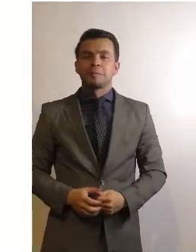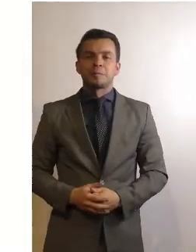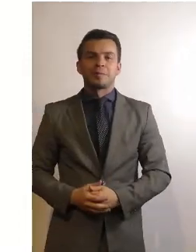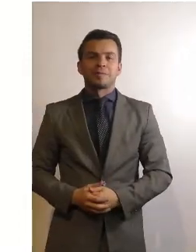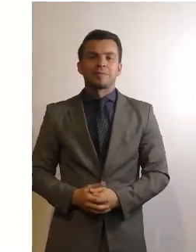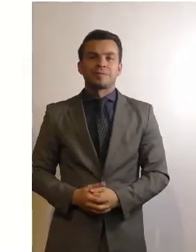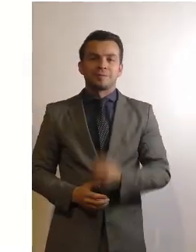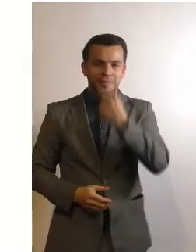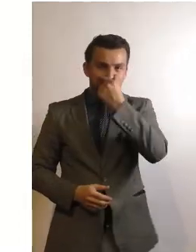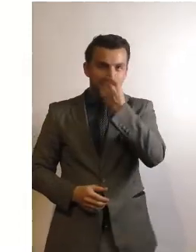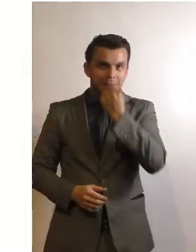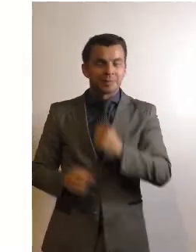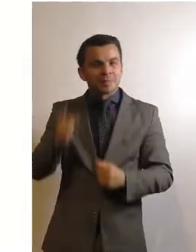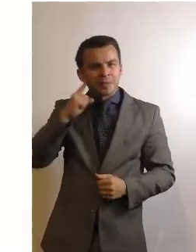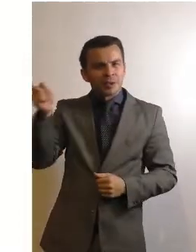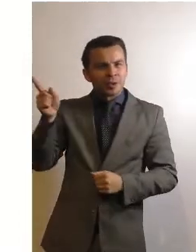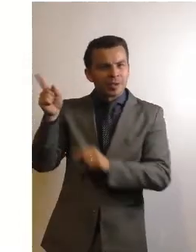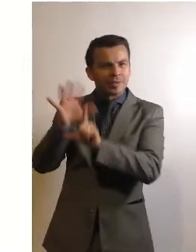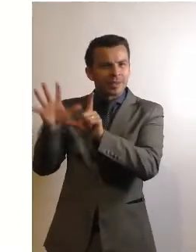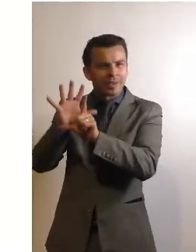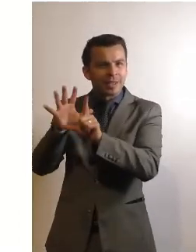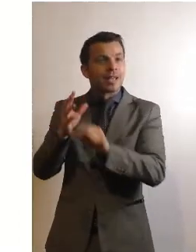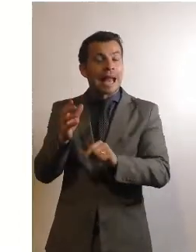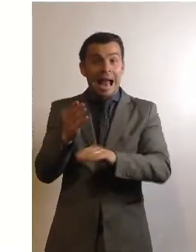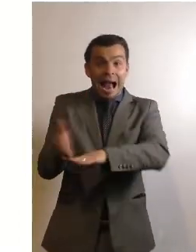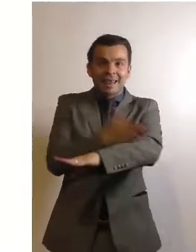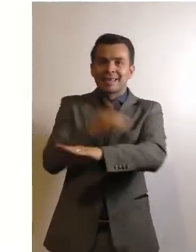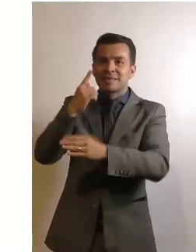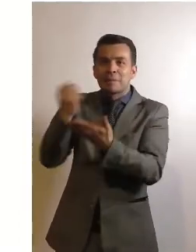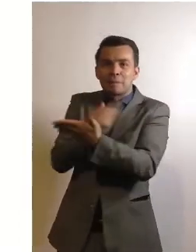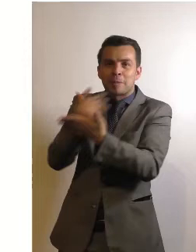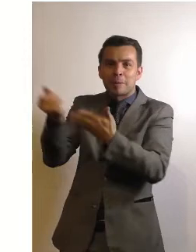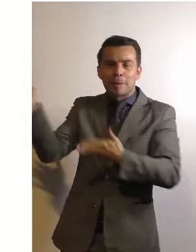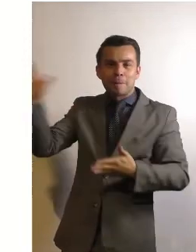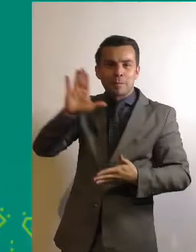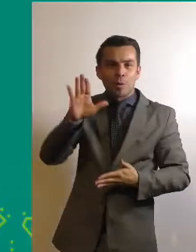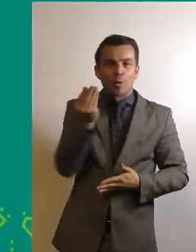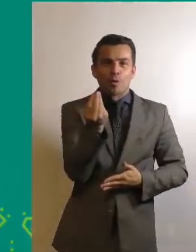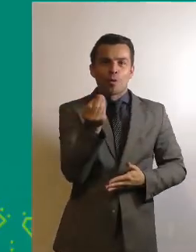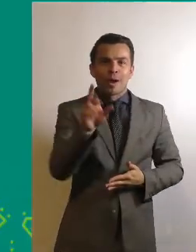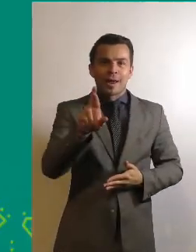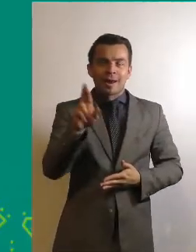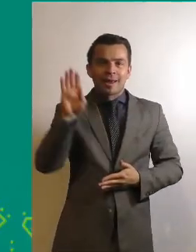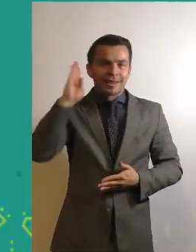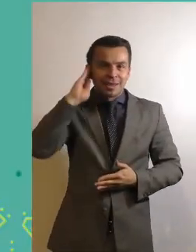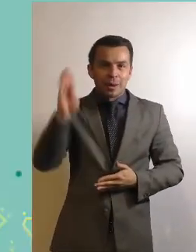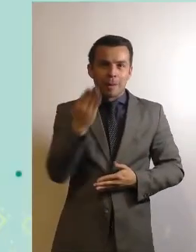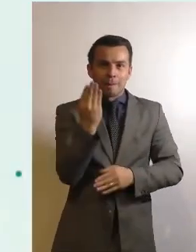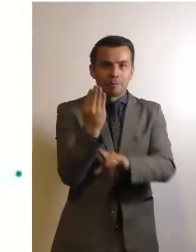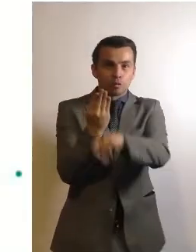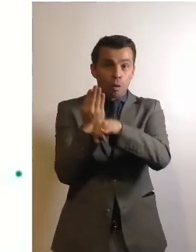Si alcanzaron a captar nuestro código QR, lo devuelvo. ¿Lo devuelvo?